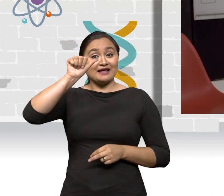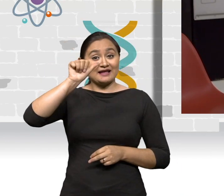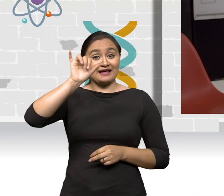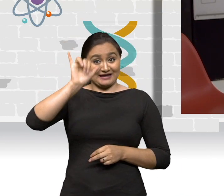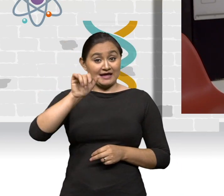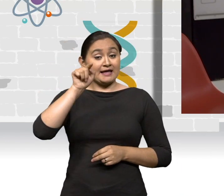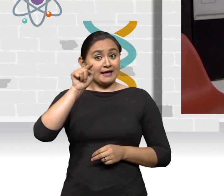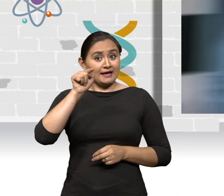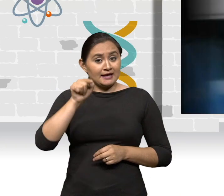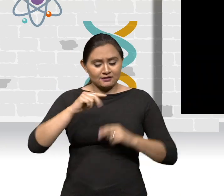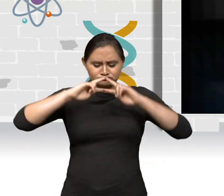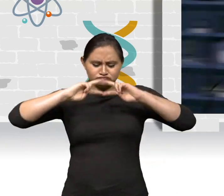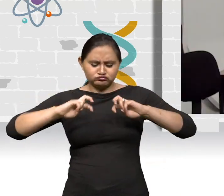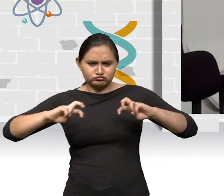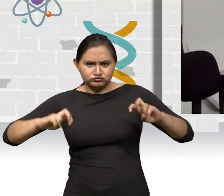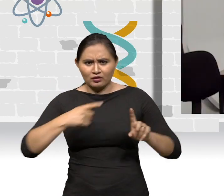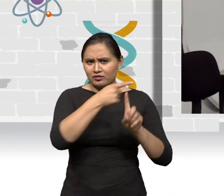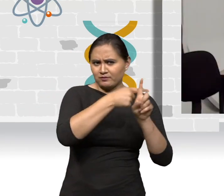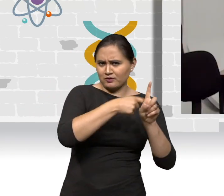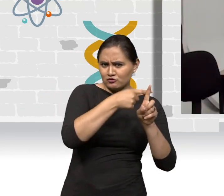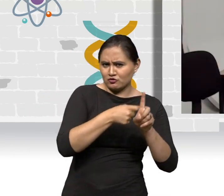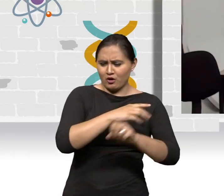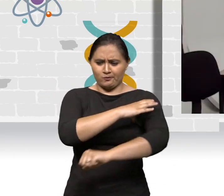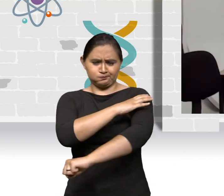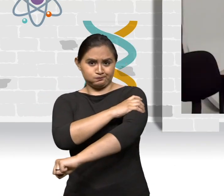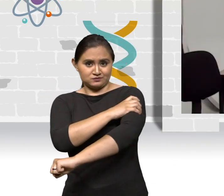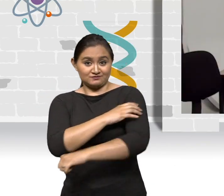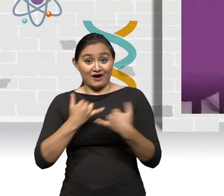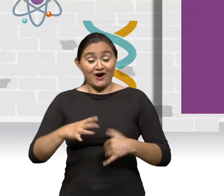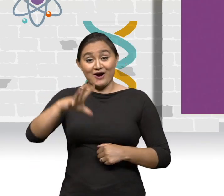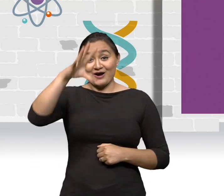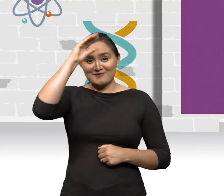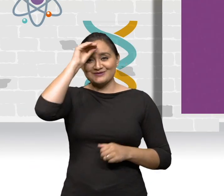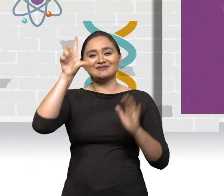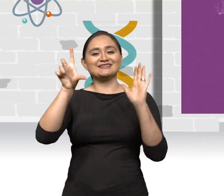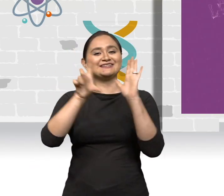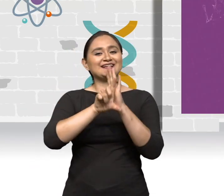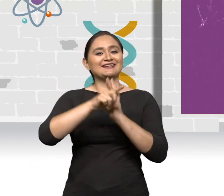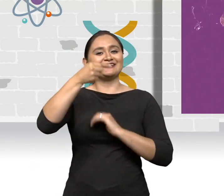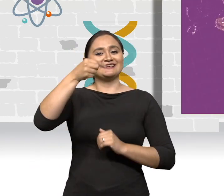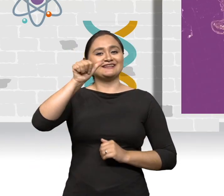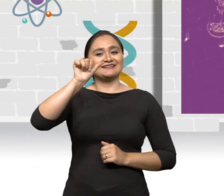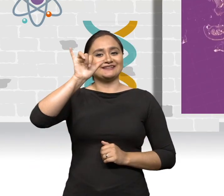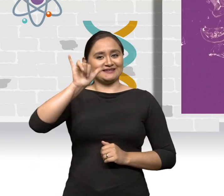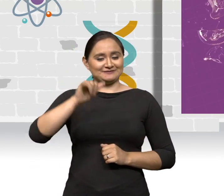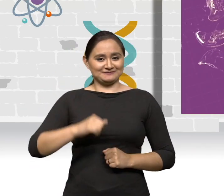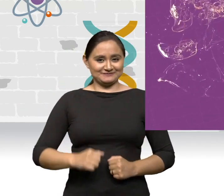temperatura y la presión de los gases. Te invito a que hablemos sobre la ley de Gay-Lussac.